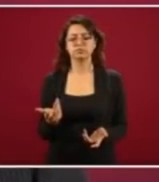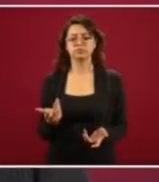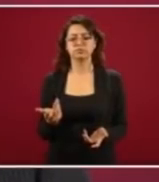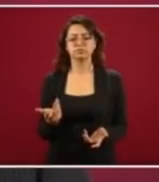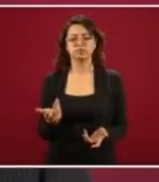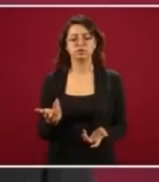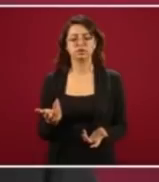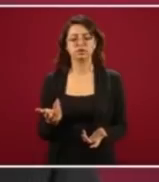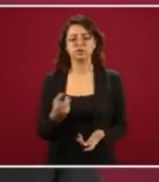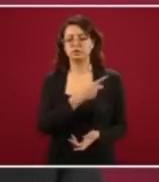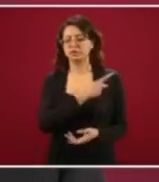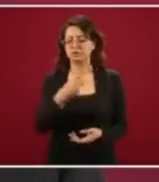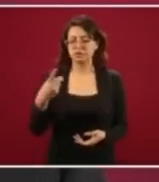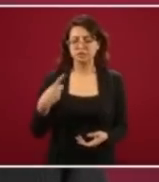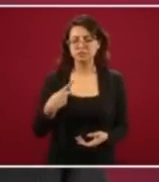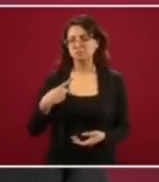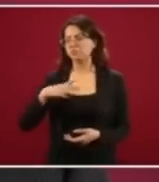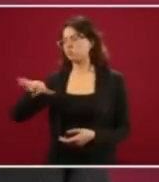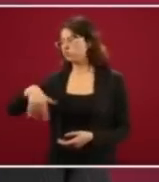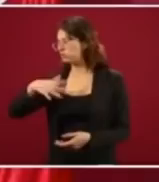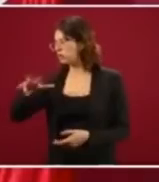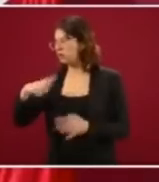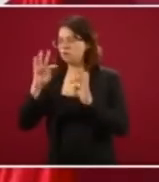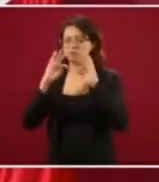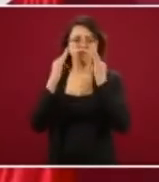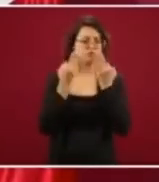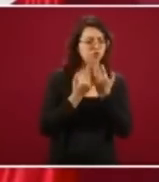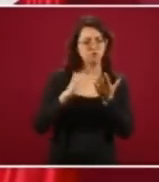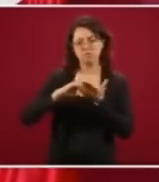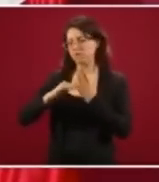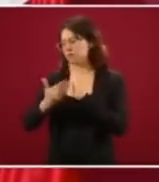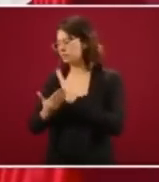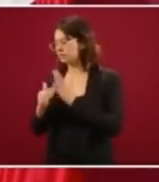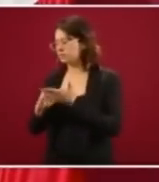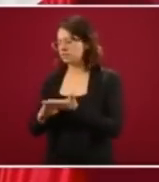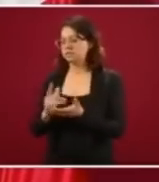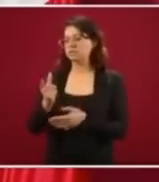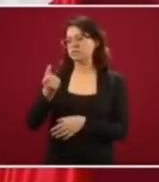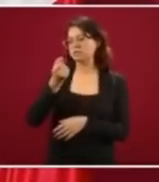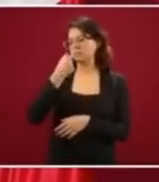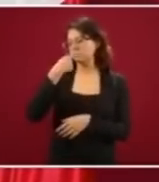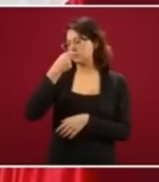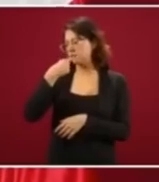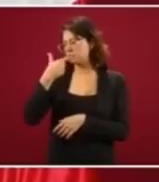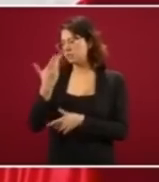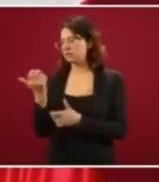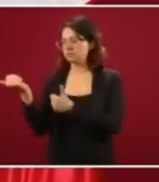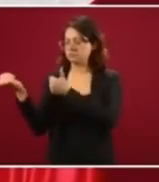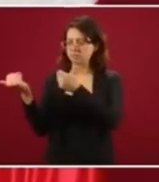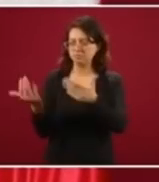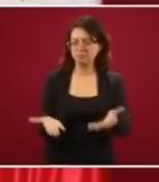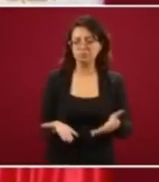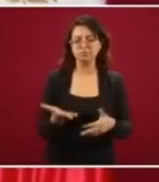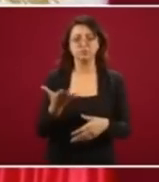tengamos que hacer para que no falten los medicamentos, menos a los niños con cáncer,